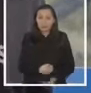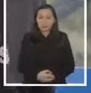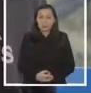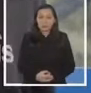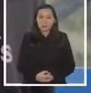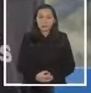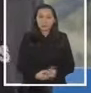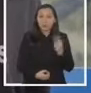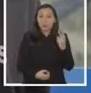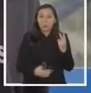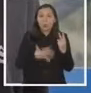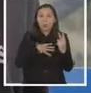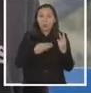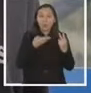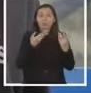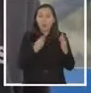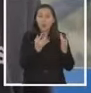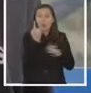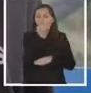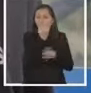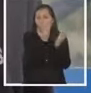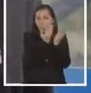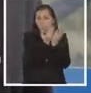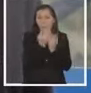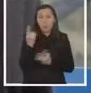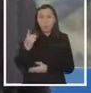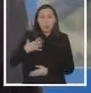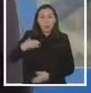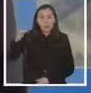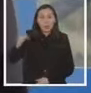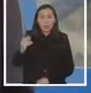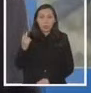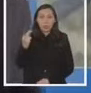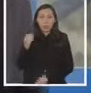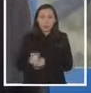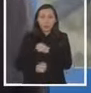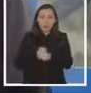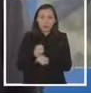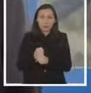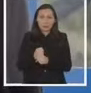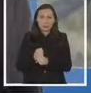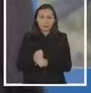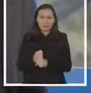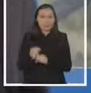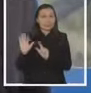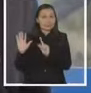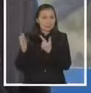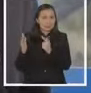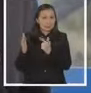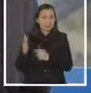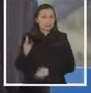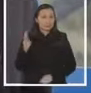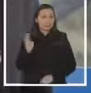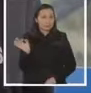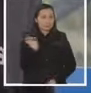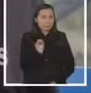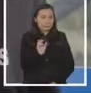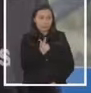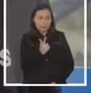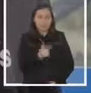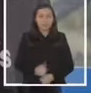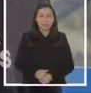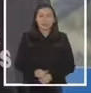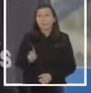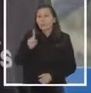conversación entre el trabajador y el empleador de una jornada de 4x3. Lo cierto es que si tomamos como una jornada normal de 8